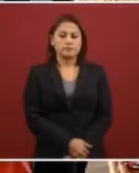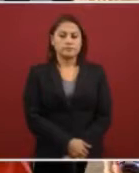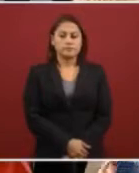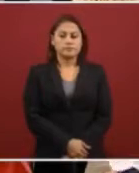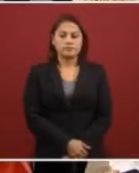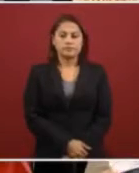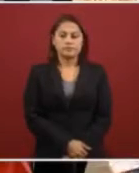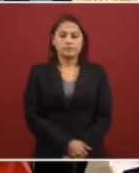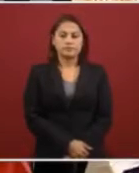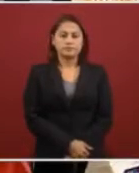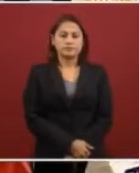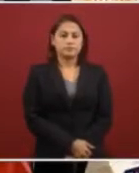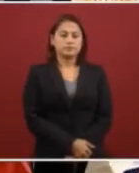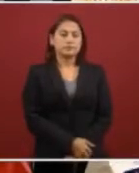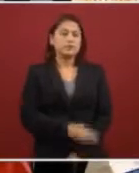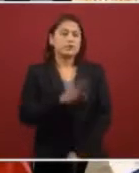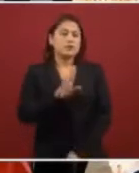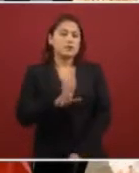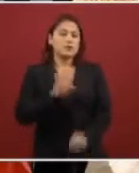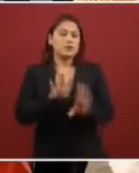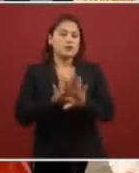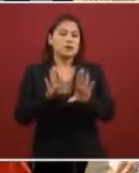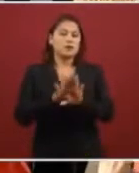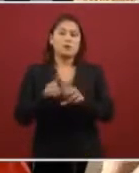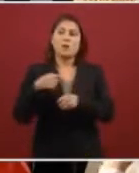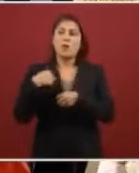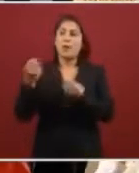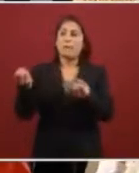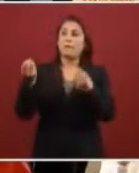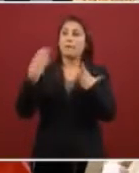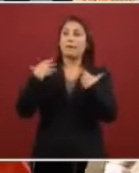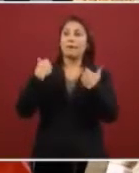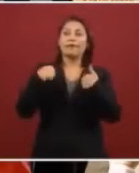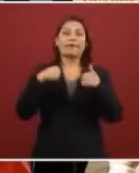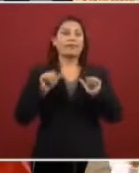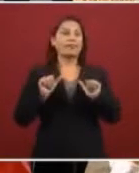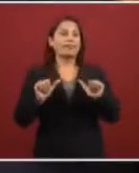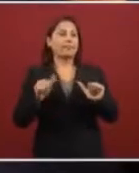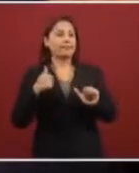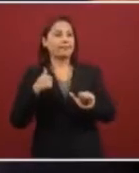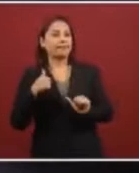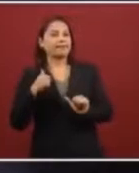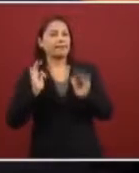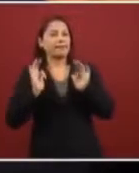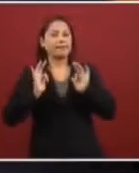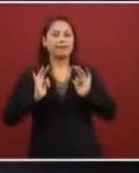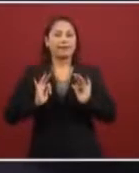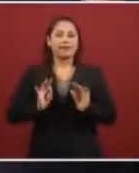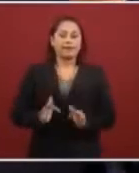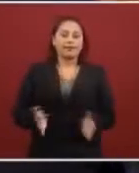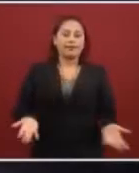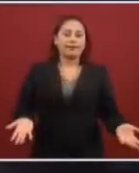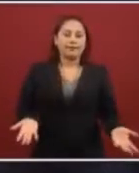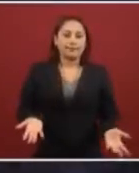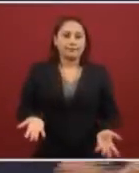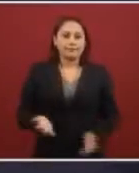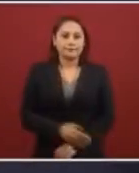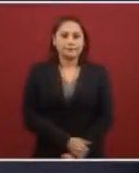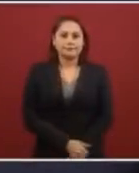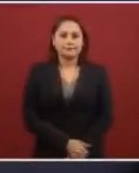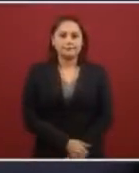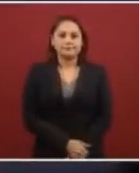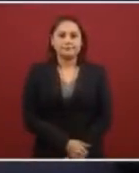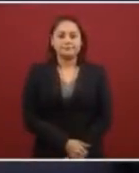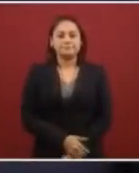el paraíso. In paradise. Y jamás